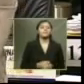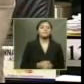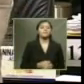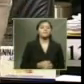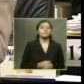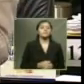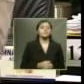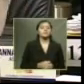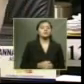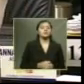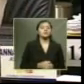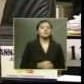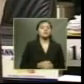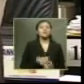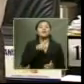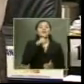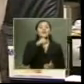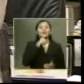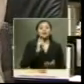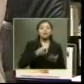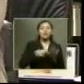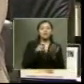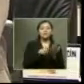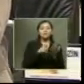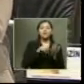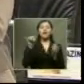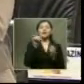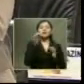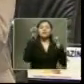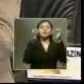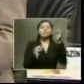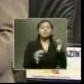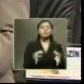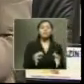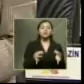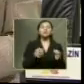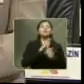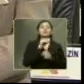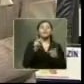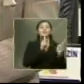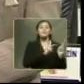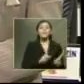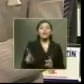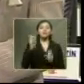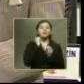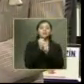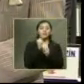¿Quién establece también y quién califica el incumplimiento del plan de trabajo?